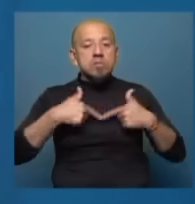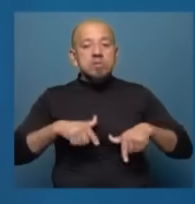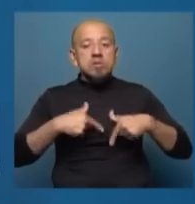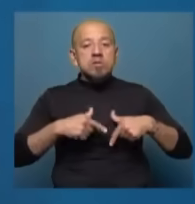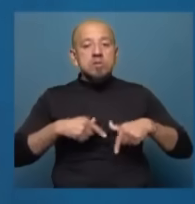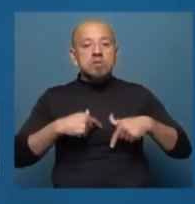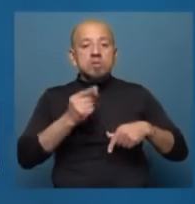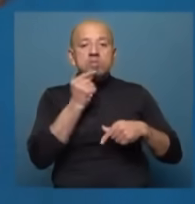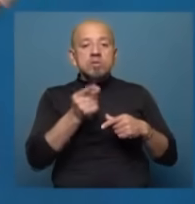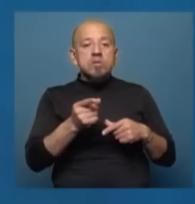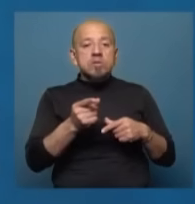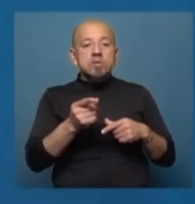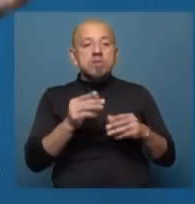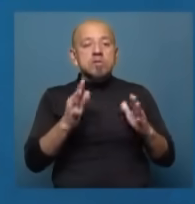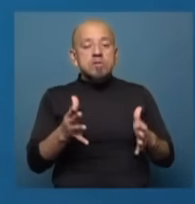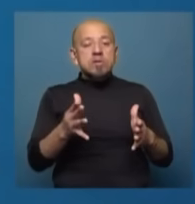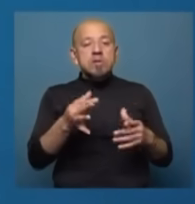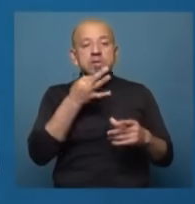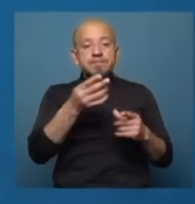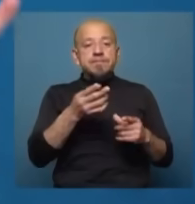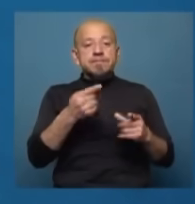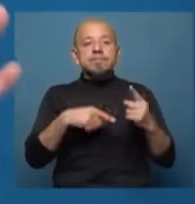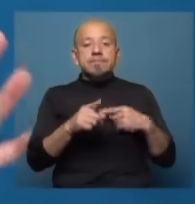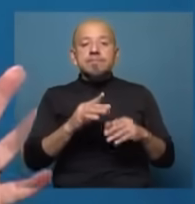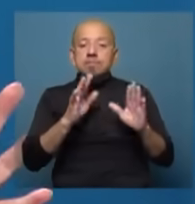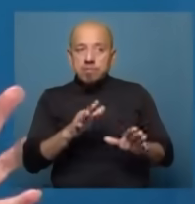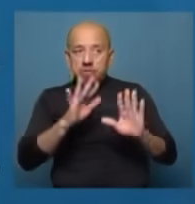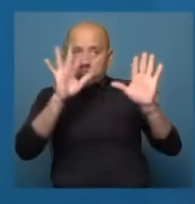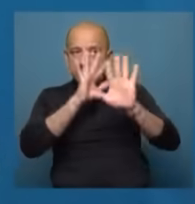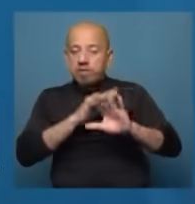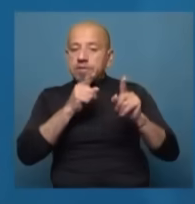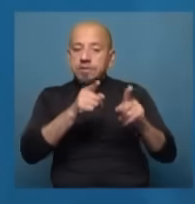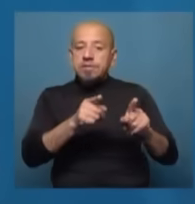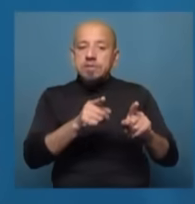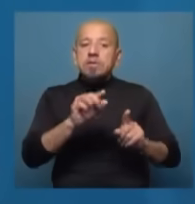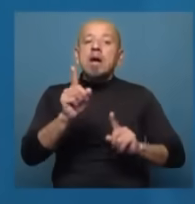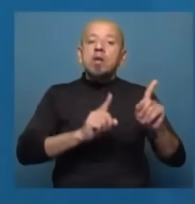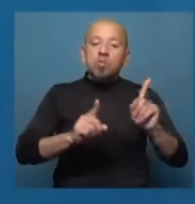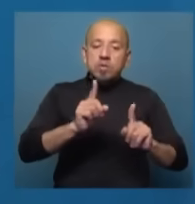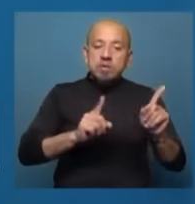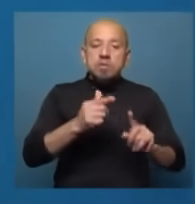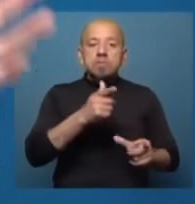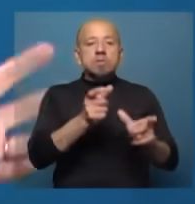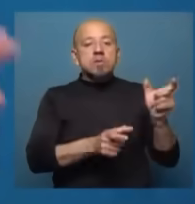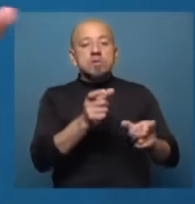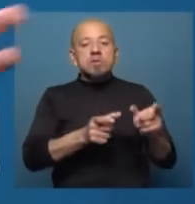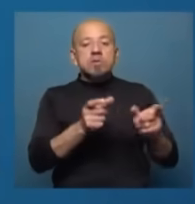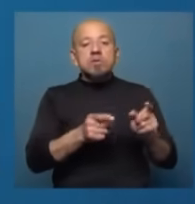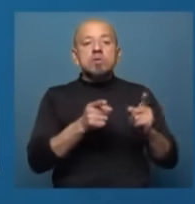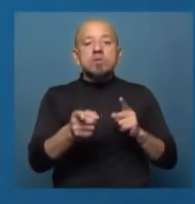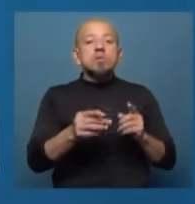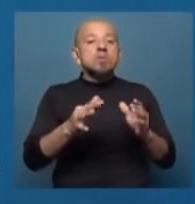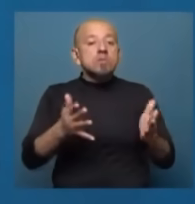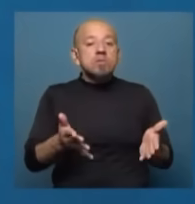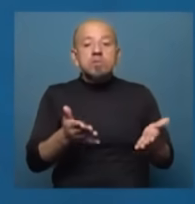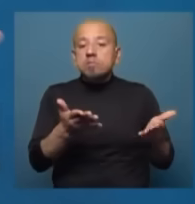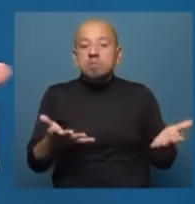hablan que no es el Ministerio entero insisto porque no quiero confundir ahí a nadie eran determinadas personas y determinados hechos que